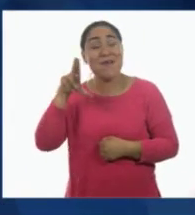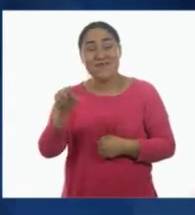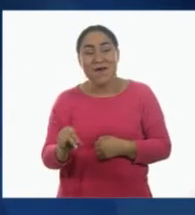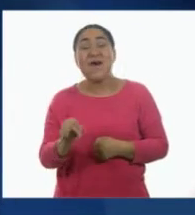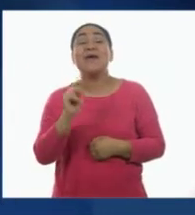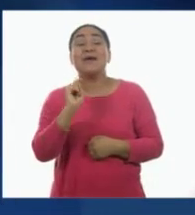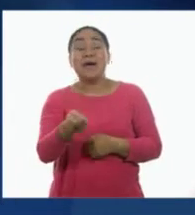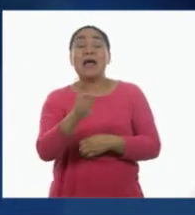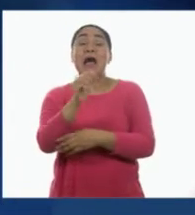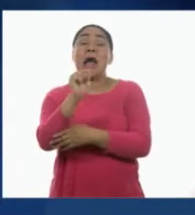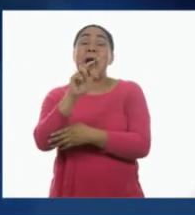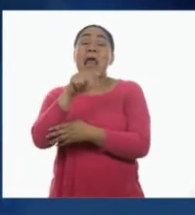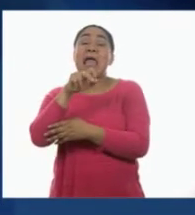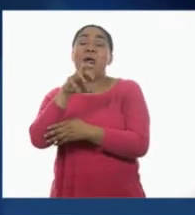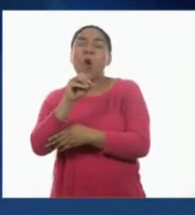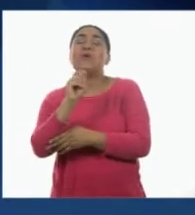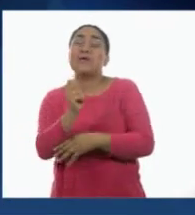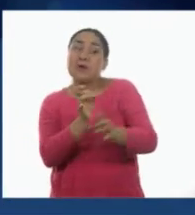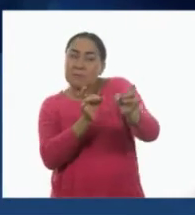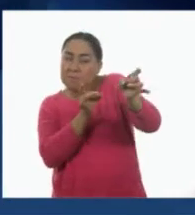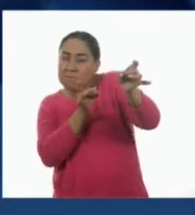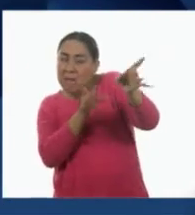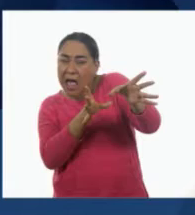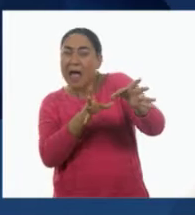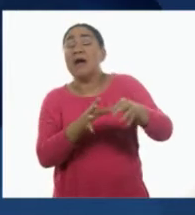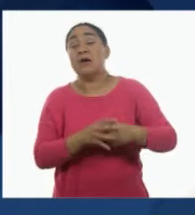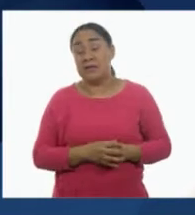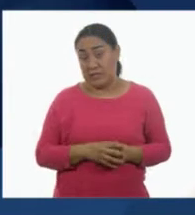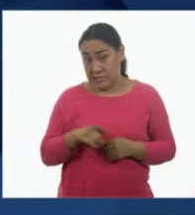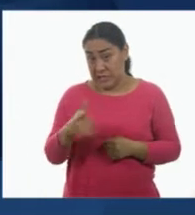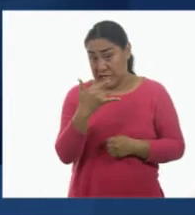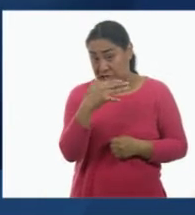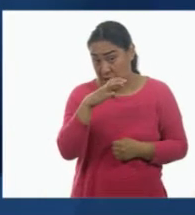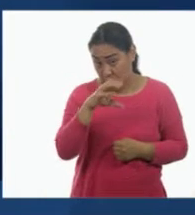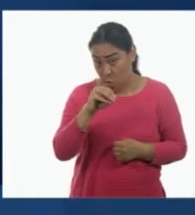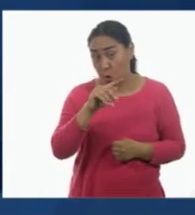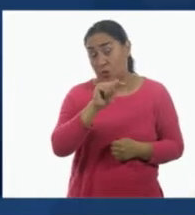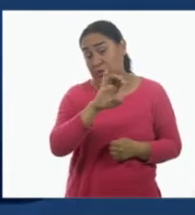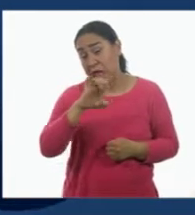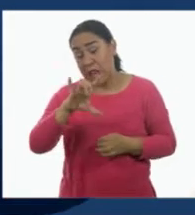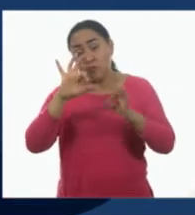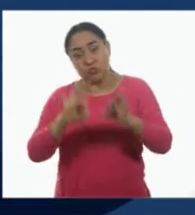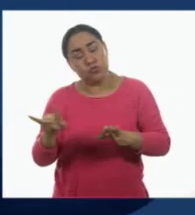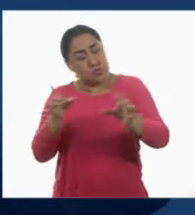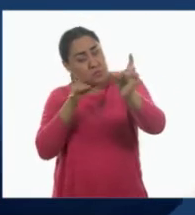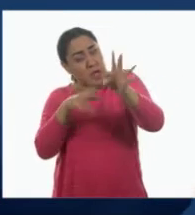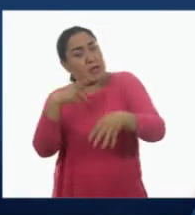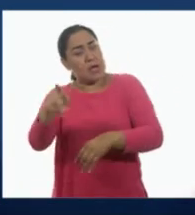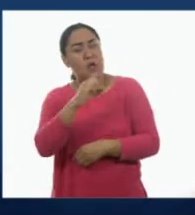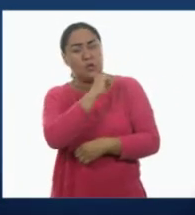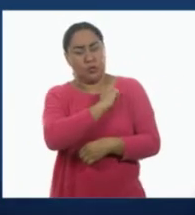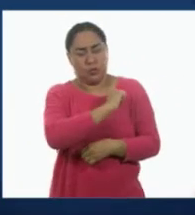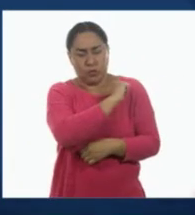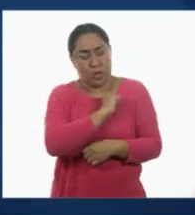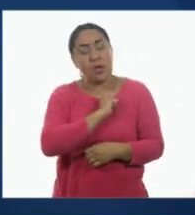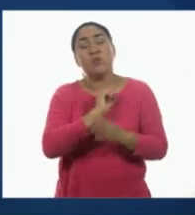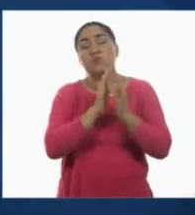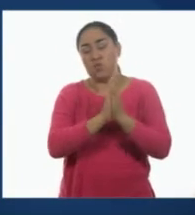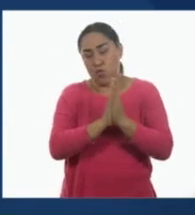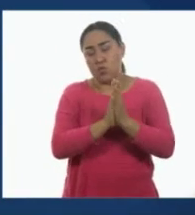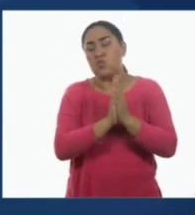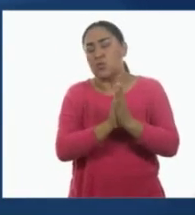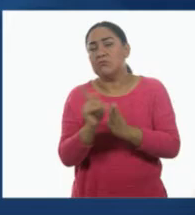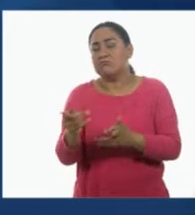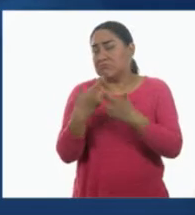Arquero con arco y flecha. Ah, Guillermo Tell fue un arquero suizo al que se le ordenó disparar su